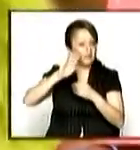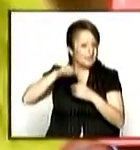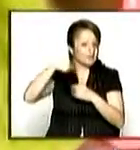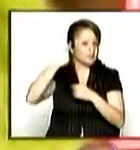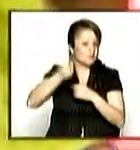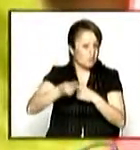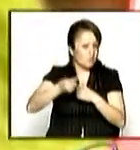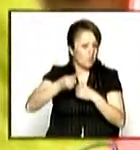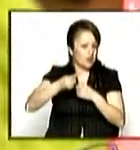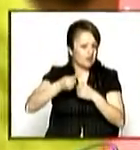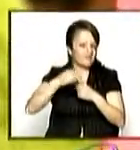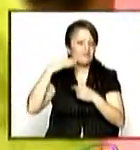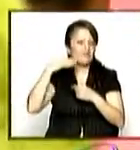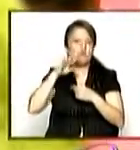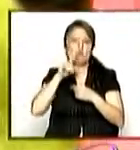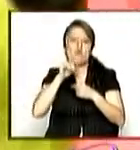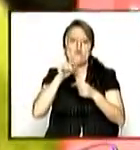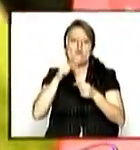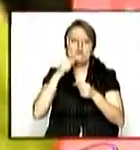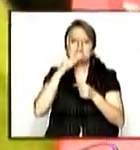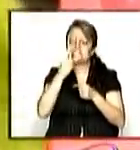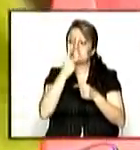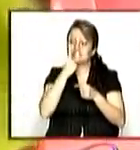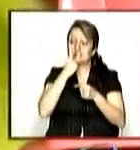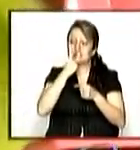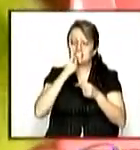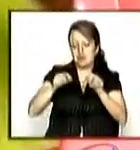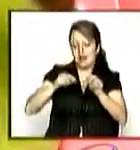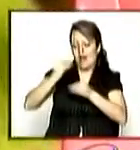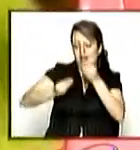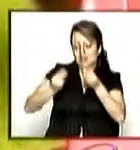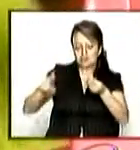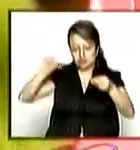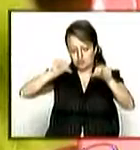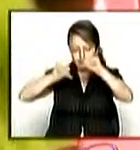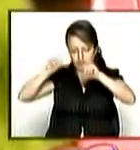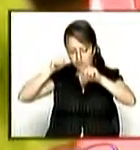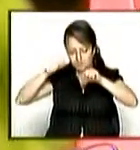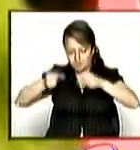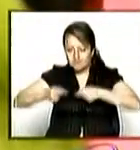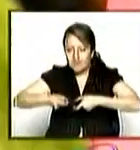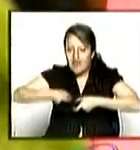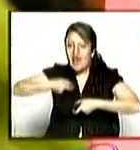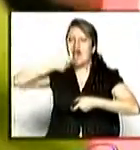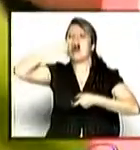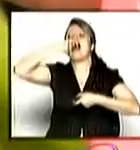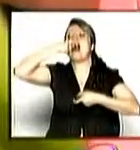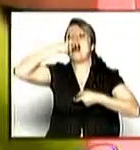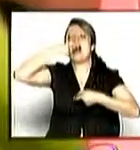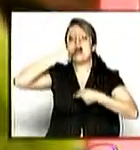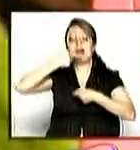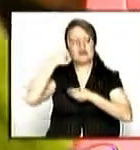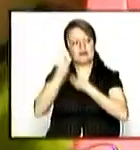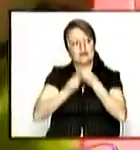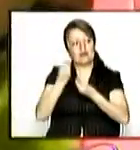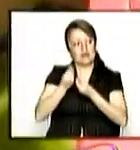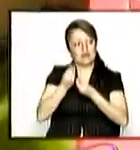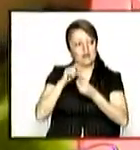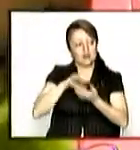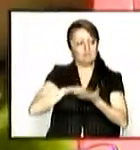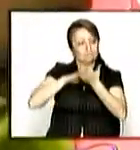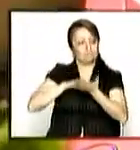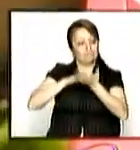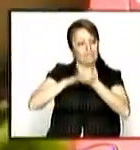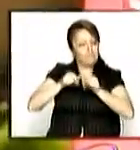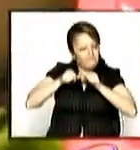vamos a colocar una estructura fija en estos pilares, que así se llaman, esos soportes, esos